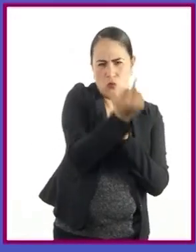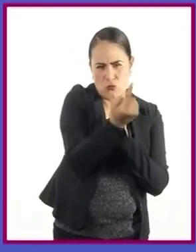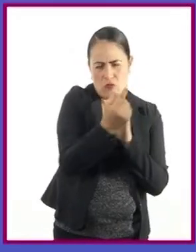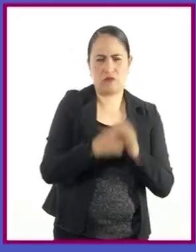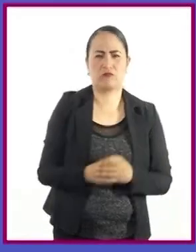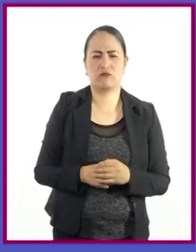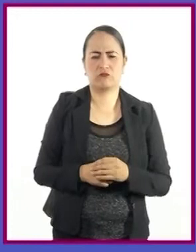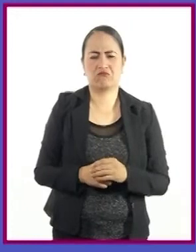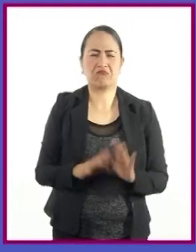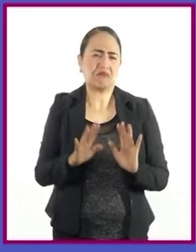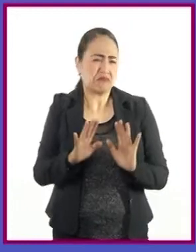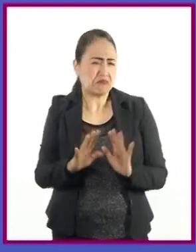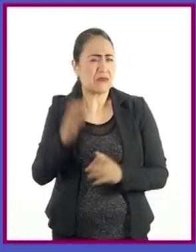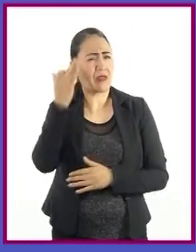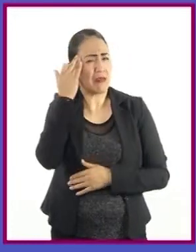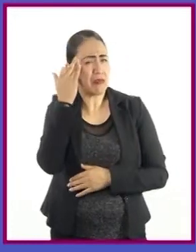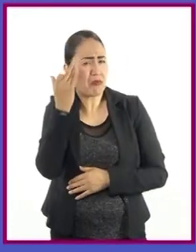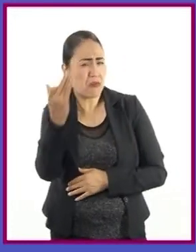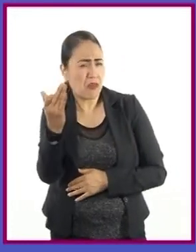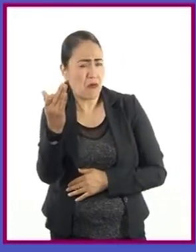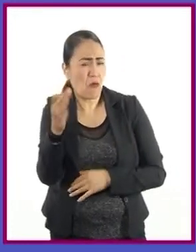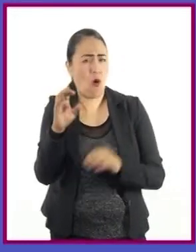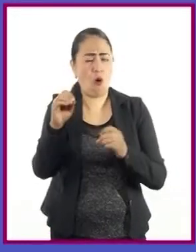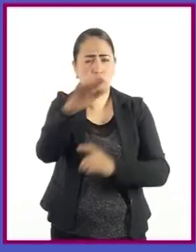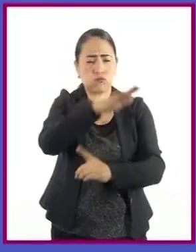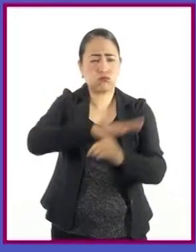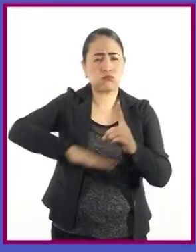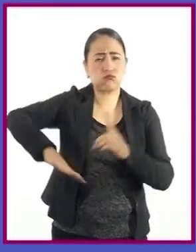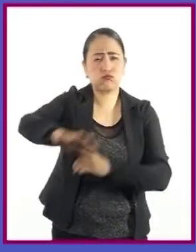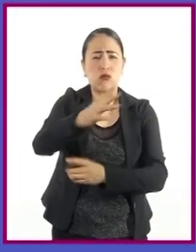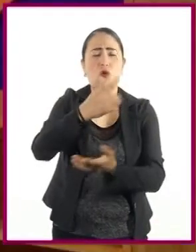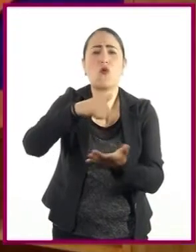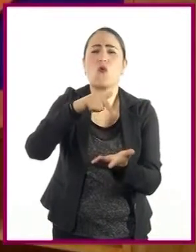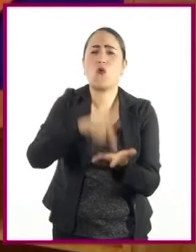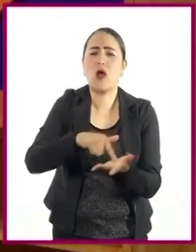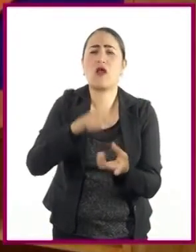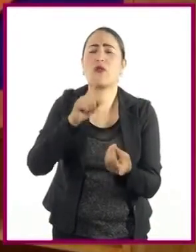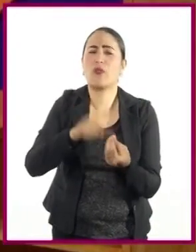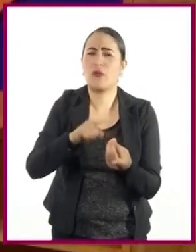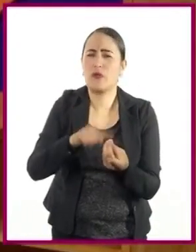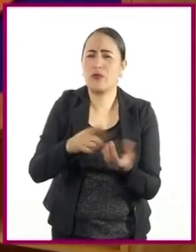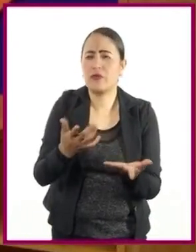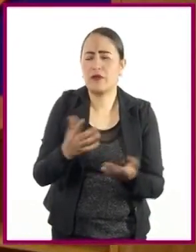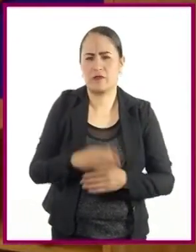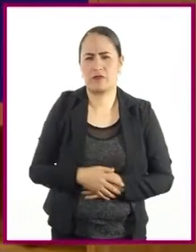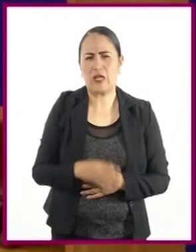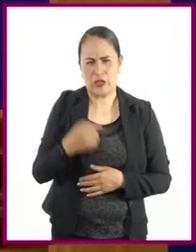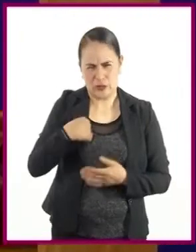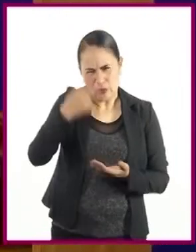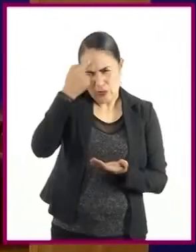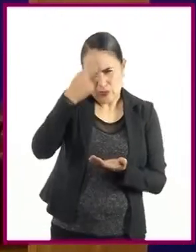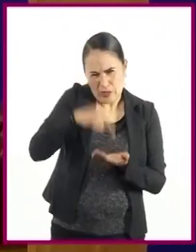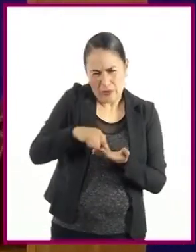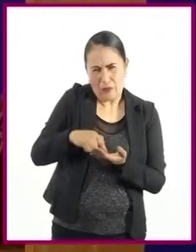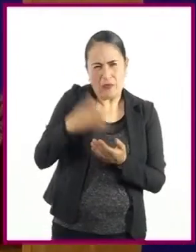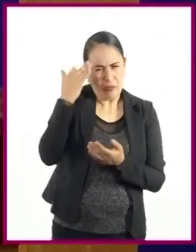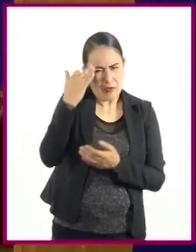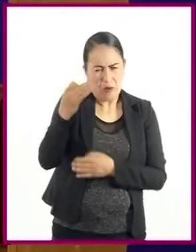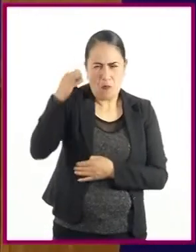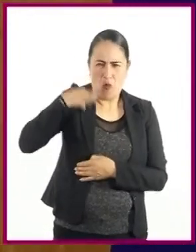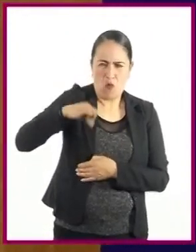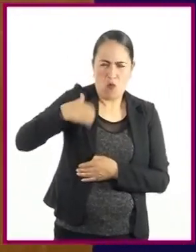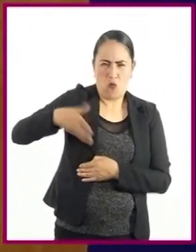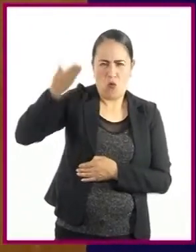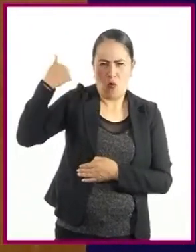época o contexto social se desarrollan las acciones? Yo digo que en una época pasada por la vestimenta